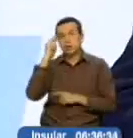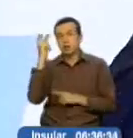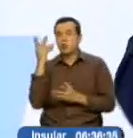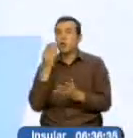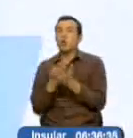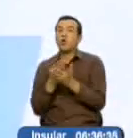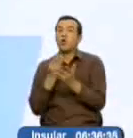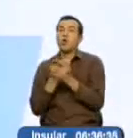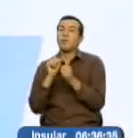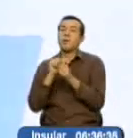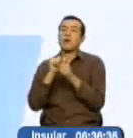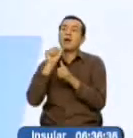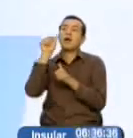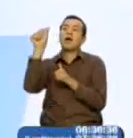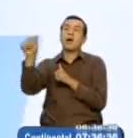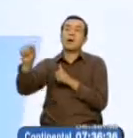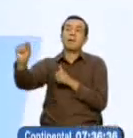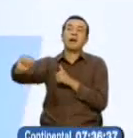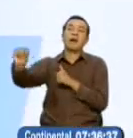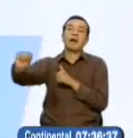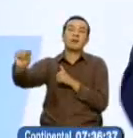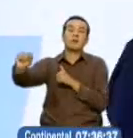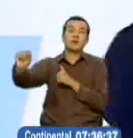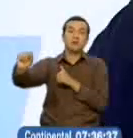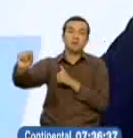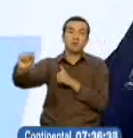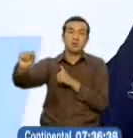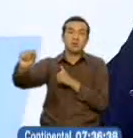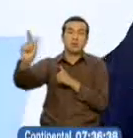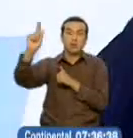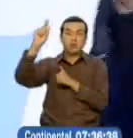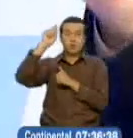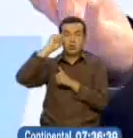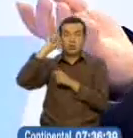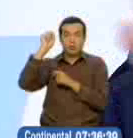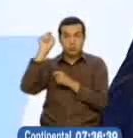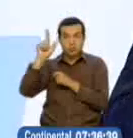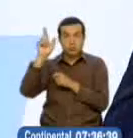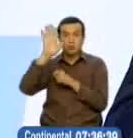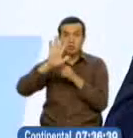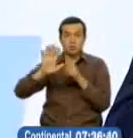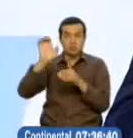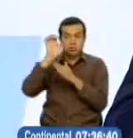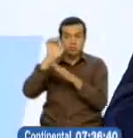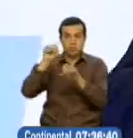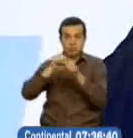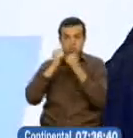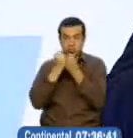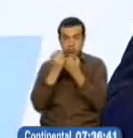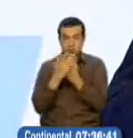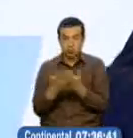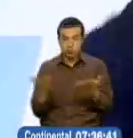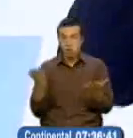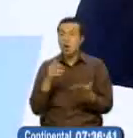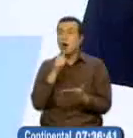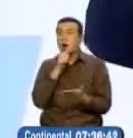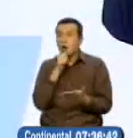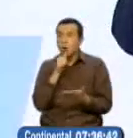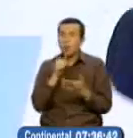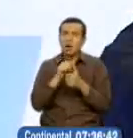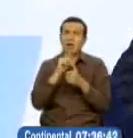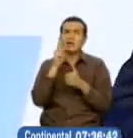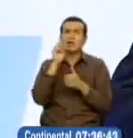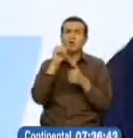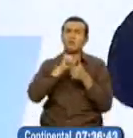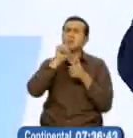tú compras aparentemente barato, pero le cuesta al Estado, le cuesta al país, le cuesta a la sociedad llevar agua kilómetros